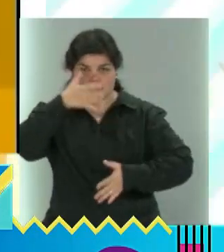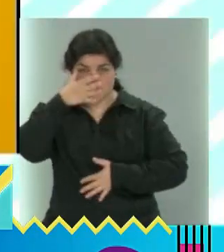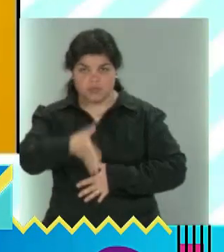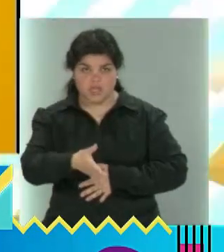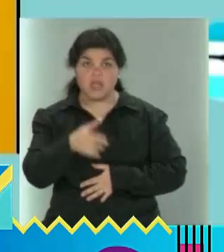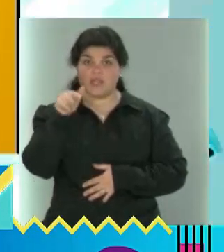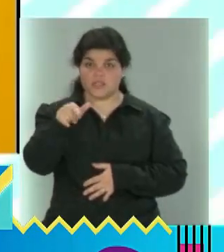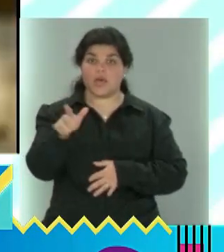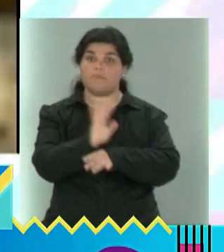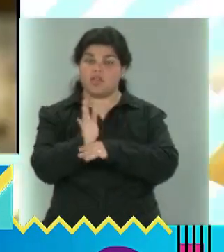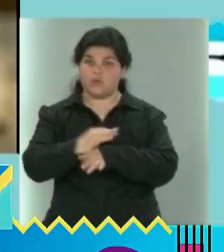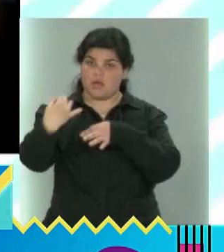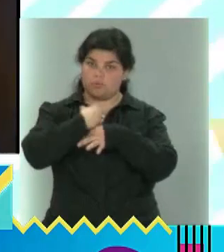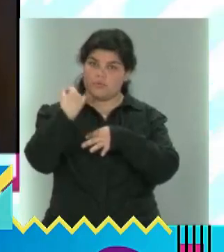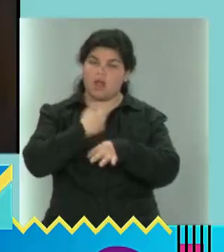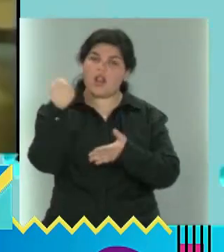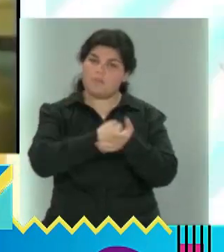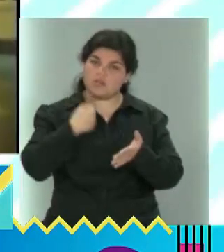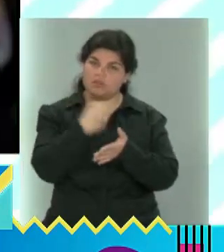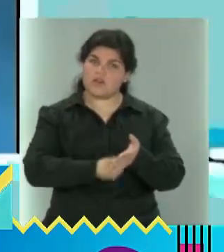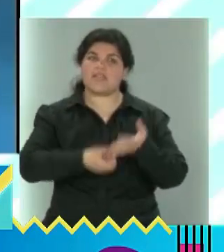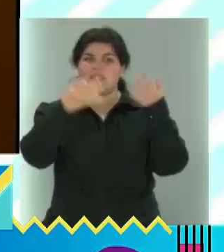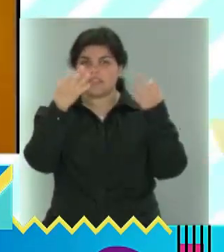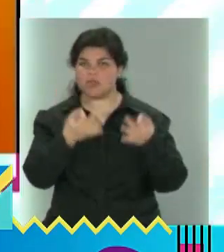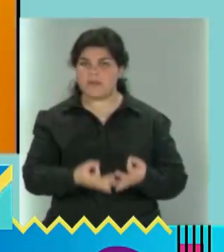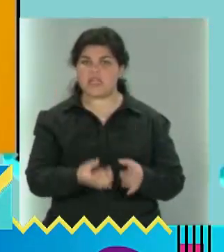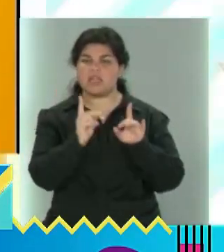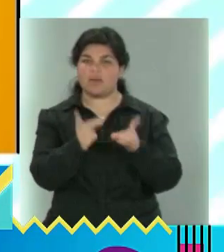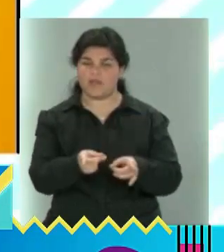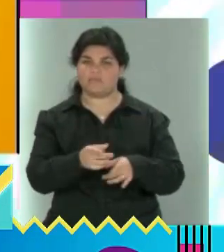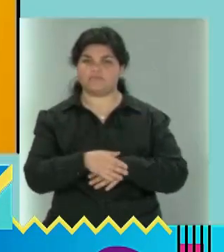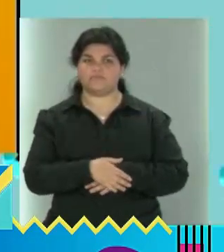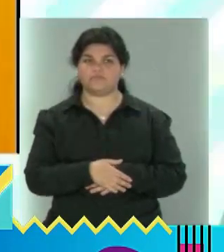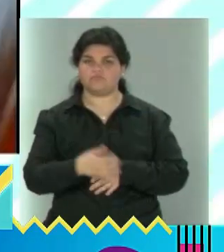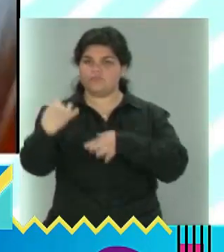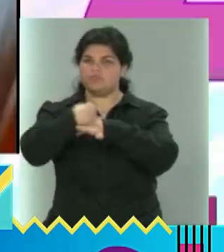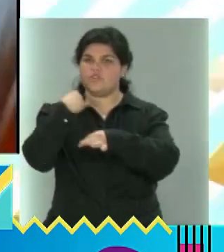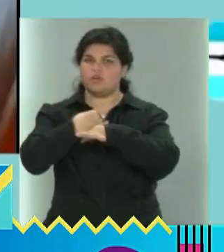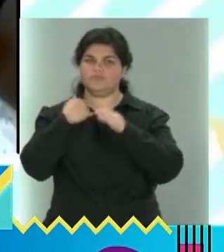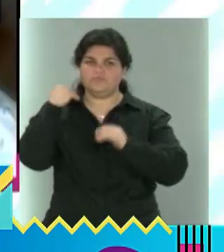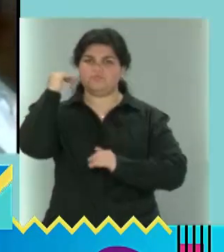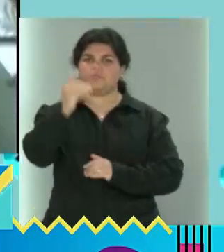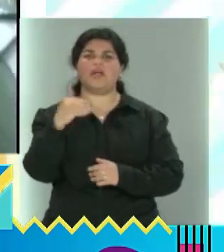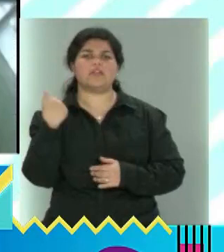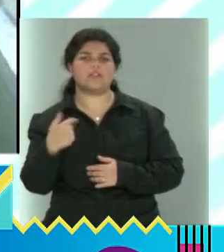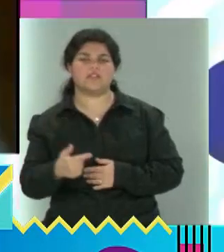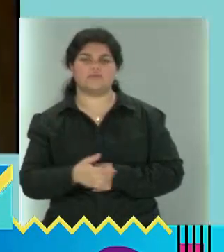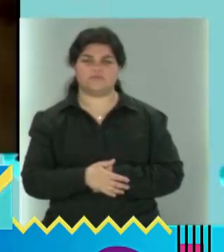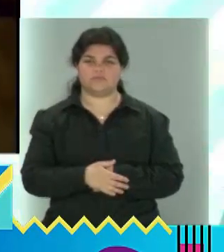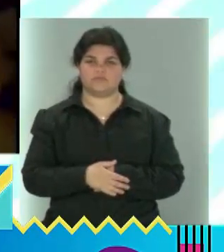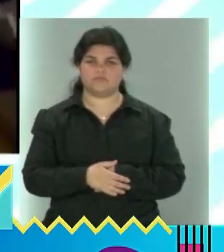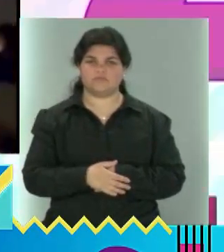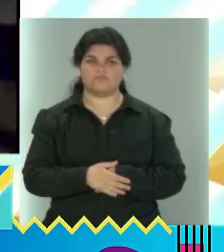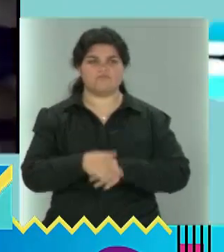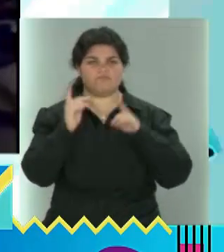que nos enseña a la perseverancia, a la disciplina y sobre todo lo que nos enseña Kill Bill es a cumplir